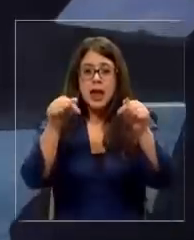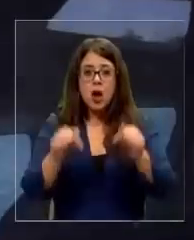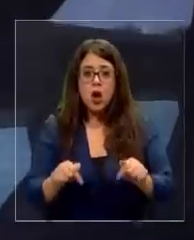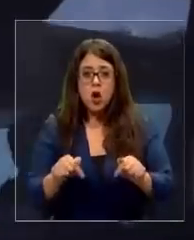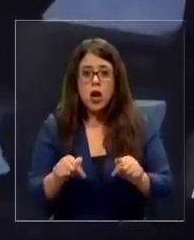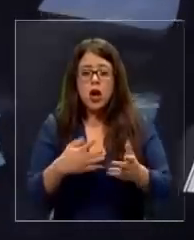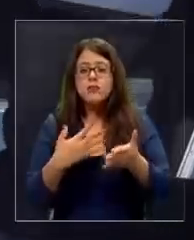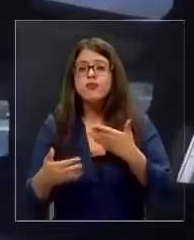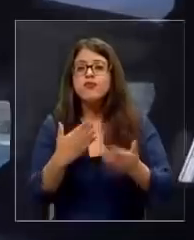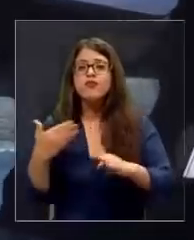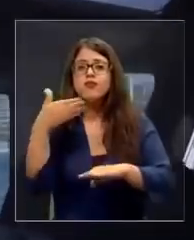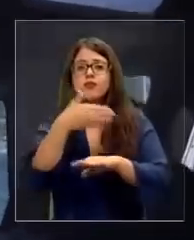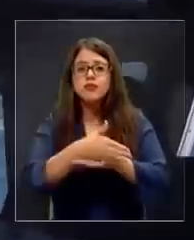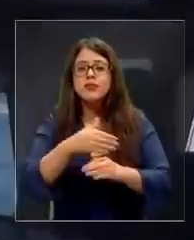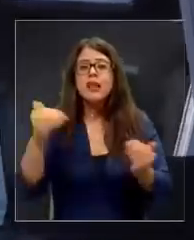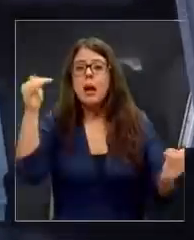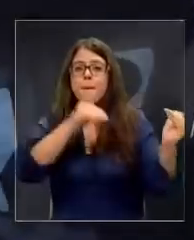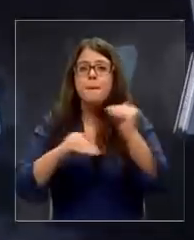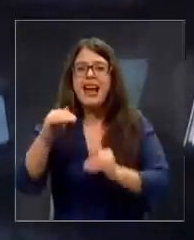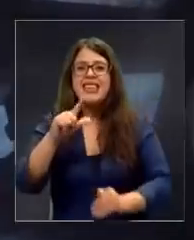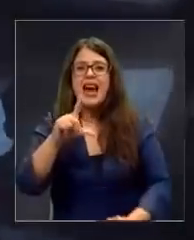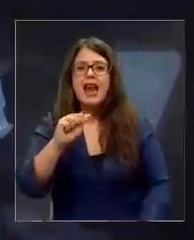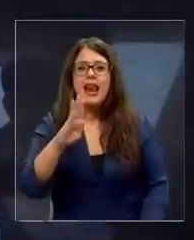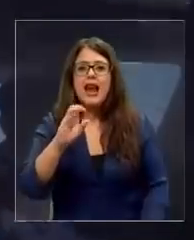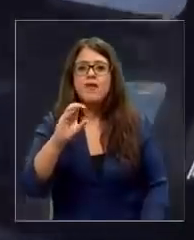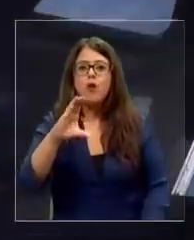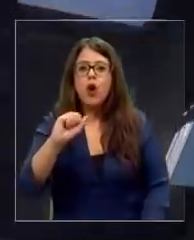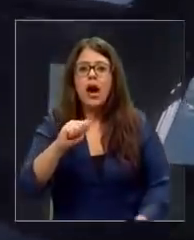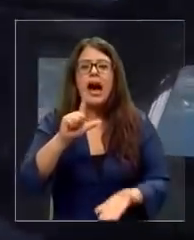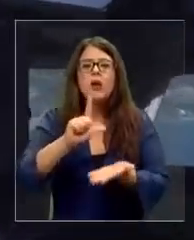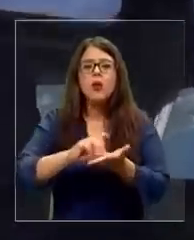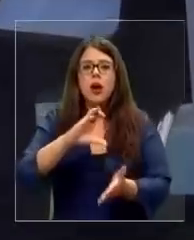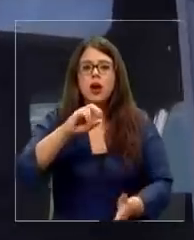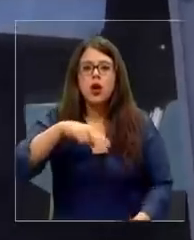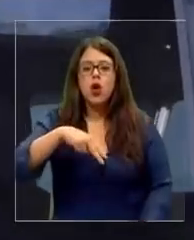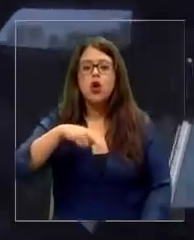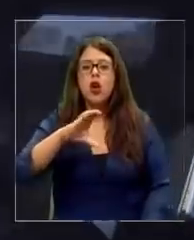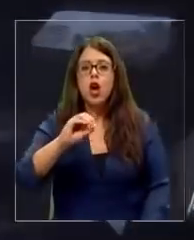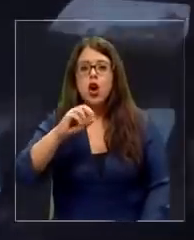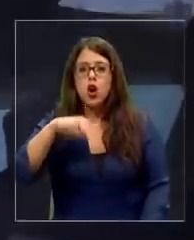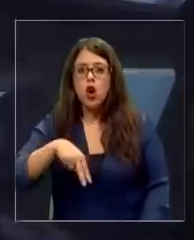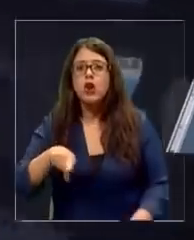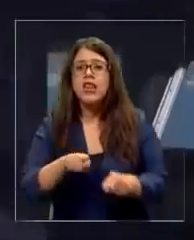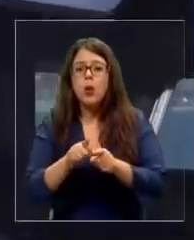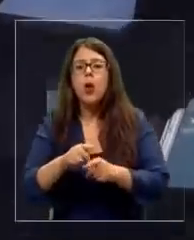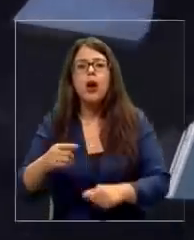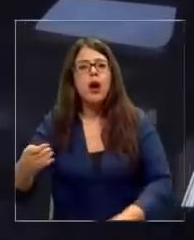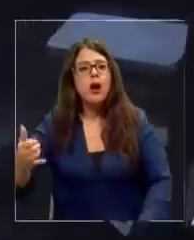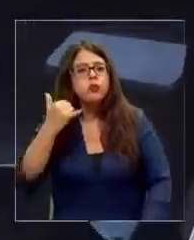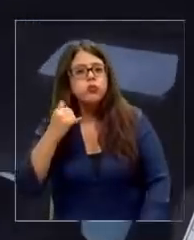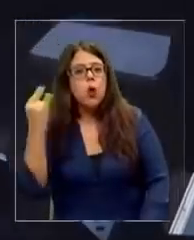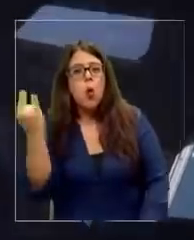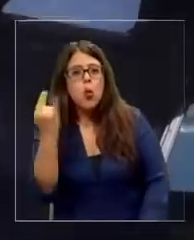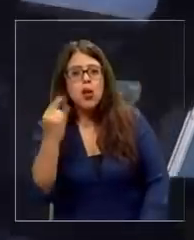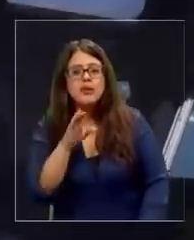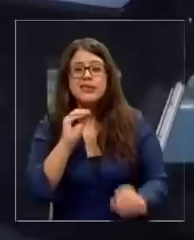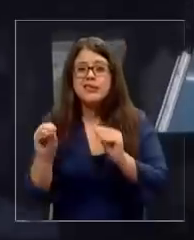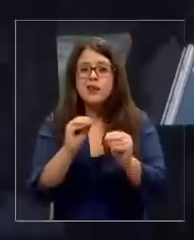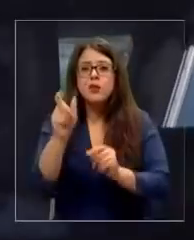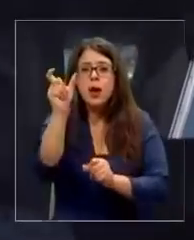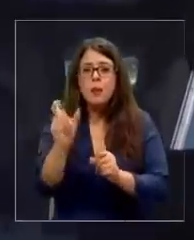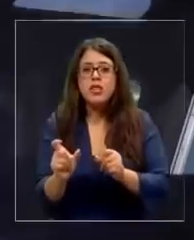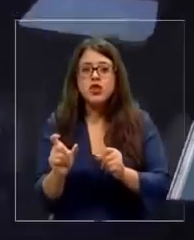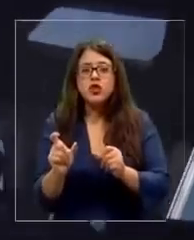Nos dirigimos a la playa La Boca de Concón debido a un llamado de emergencia que moviliza a la Armada luego que se advirtiera que un